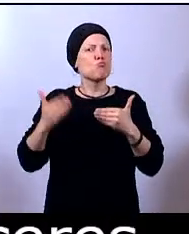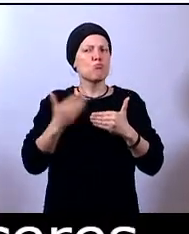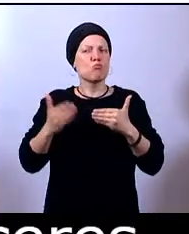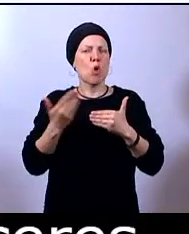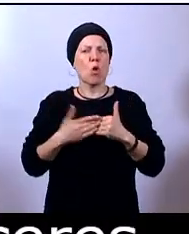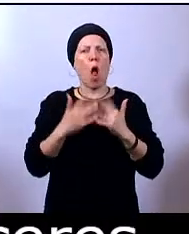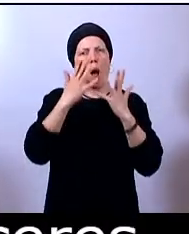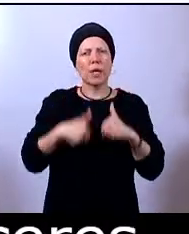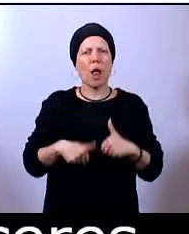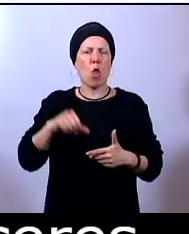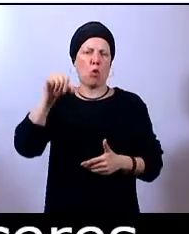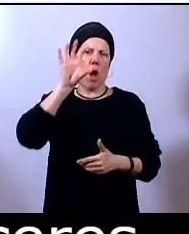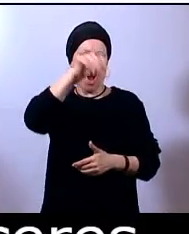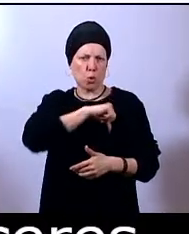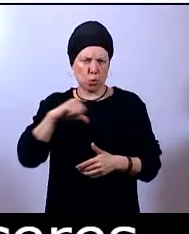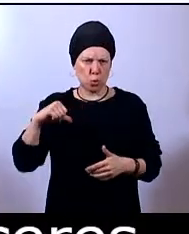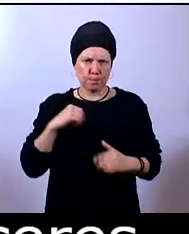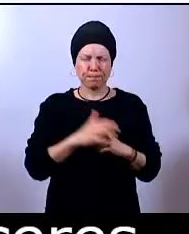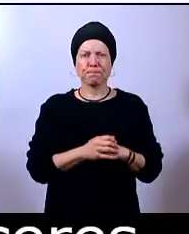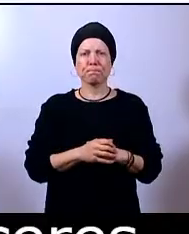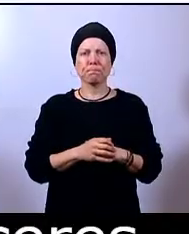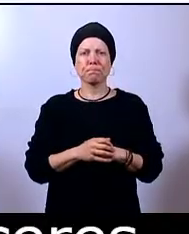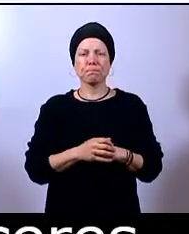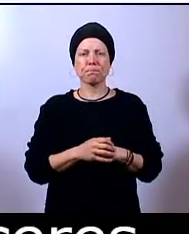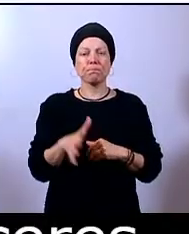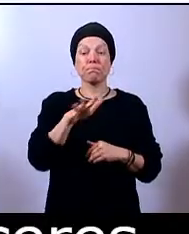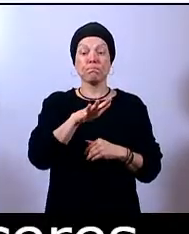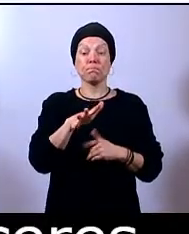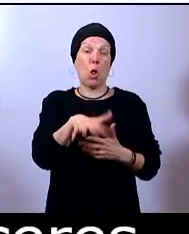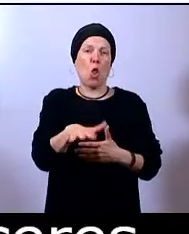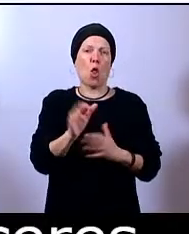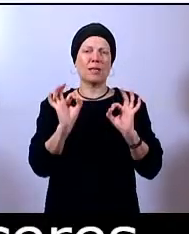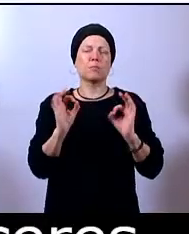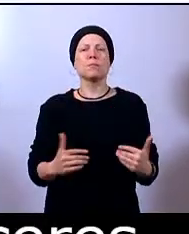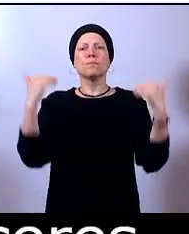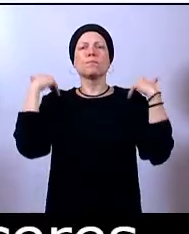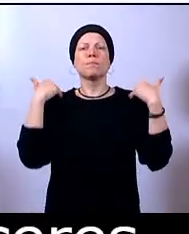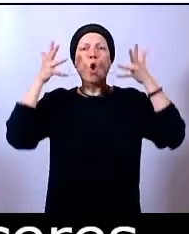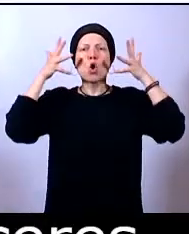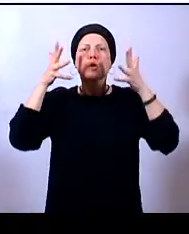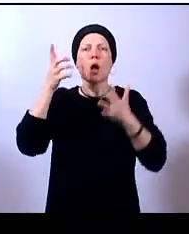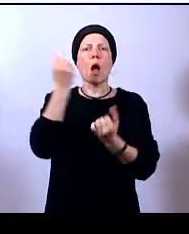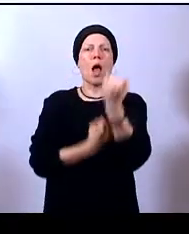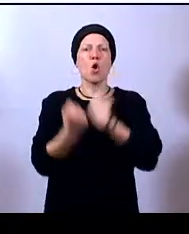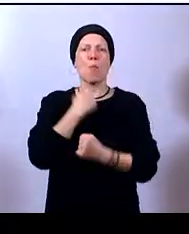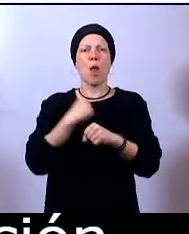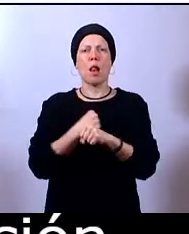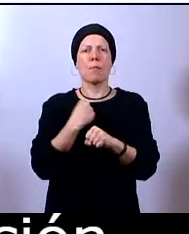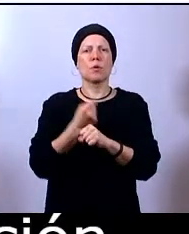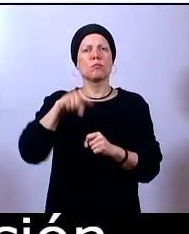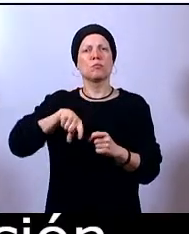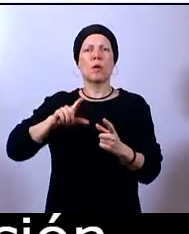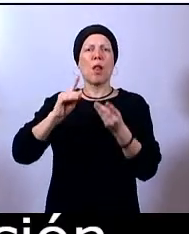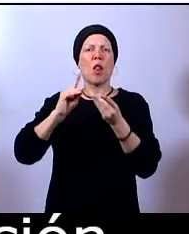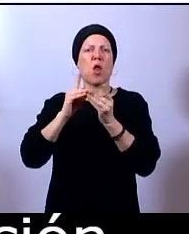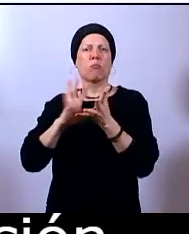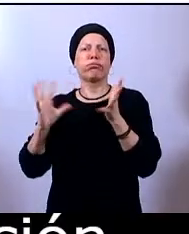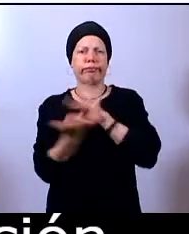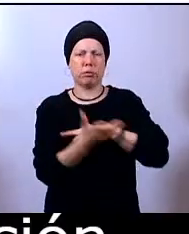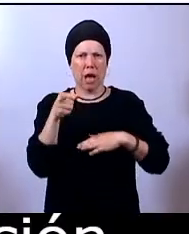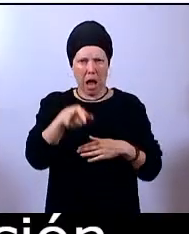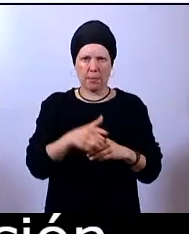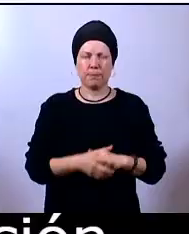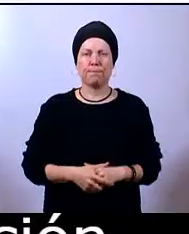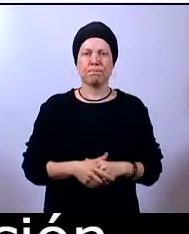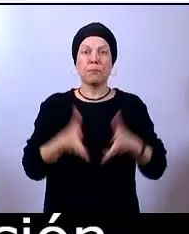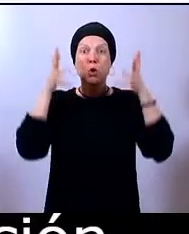la Administración autonómica, que se enmarca dentro de las competencias de la Consejería de Economía, Empleo y Transformación Digital.